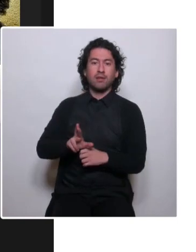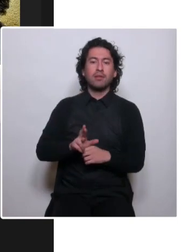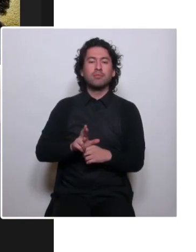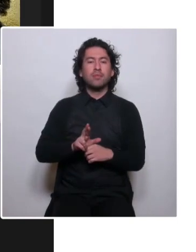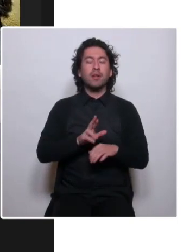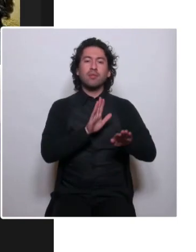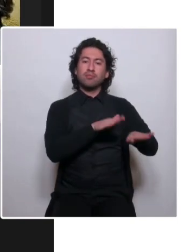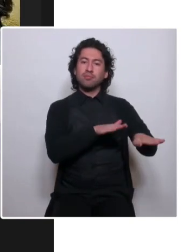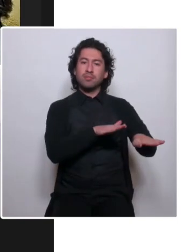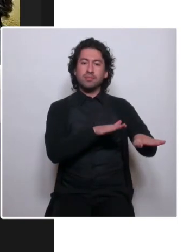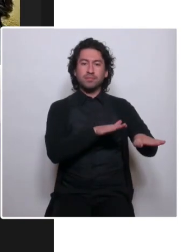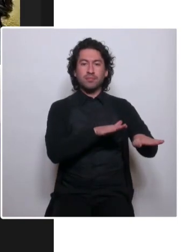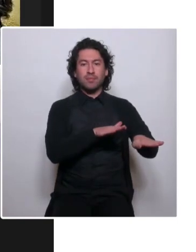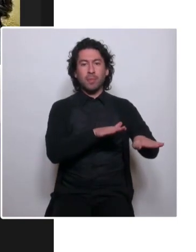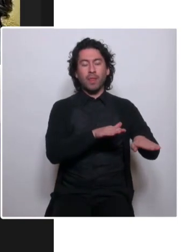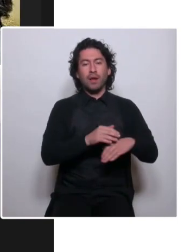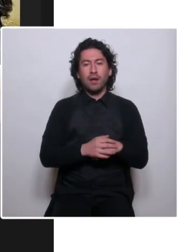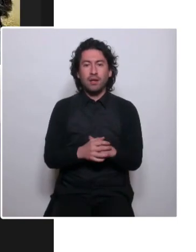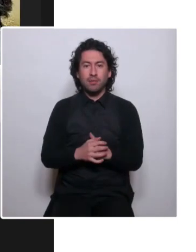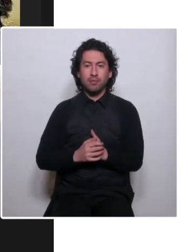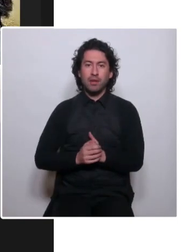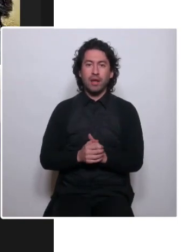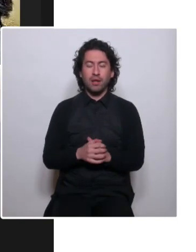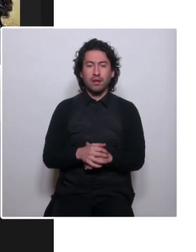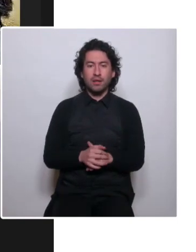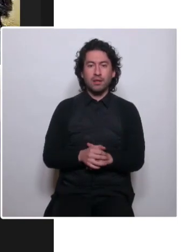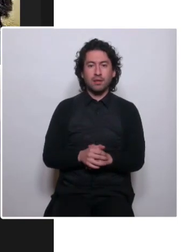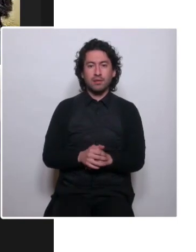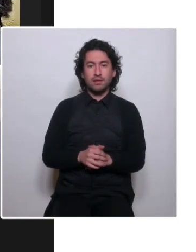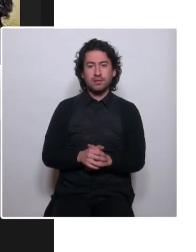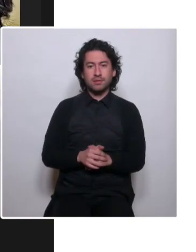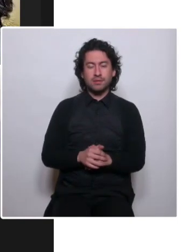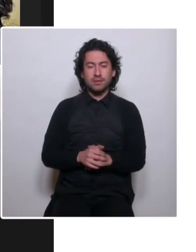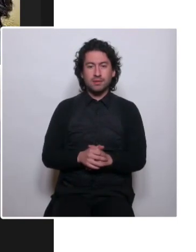favor, señor secretario.